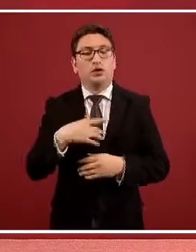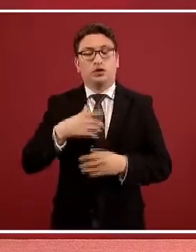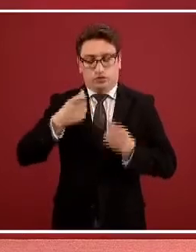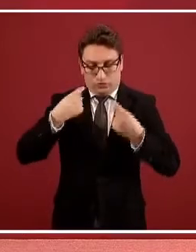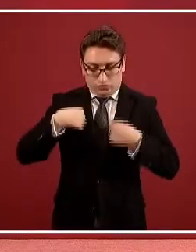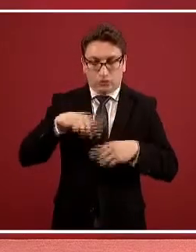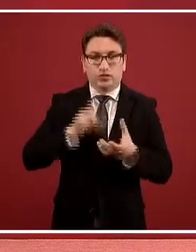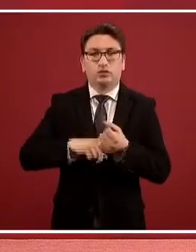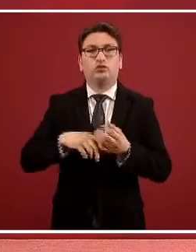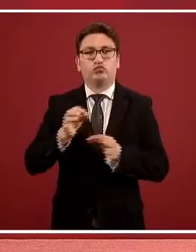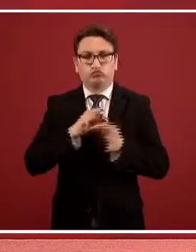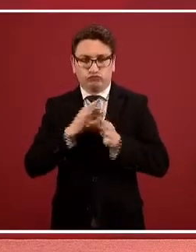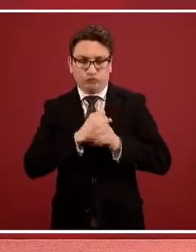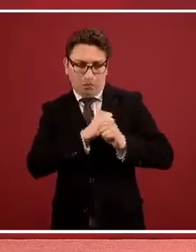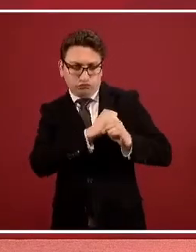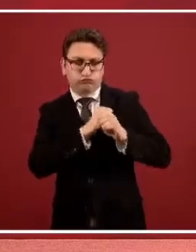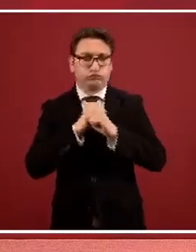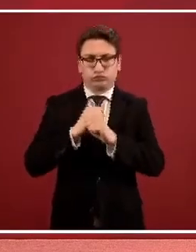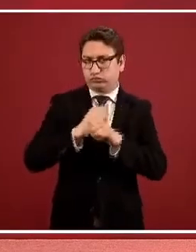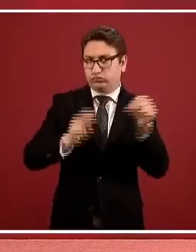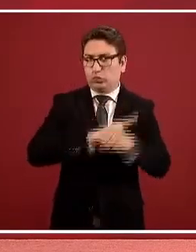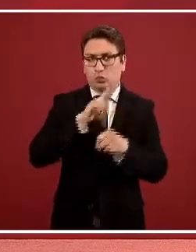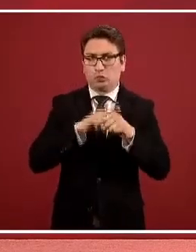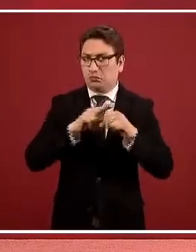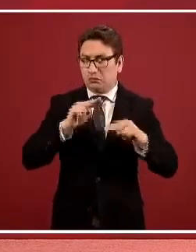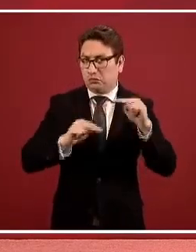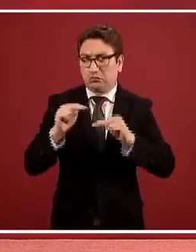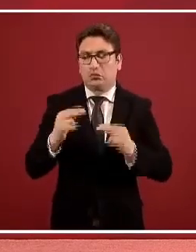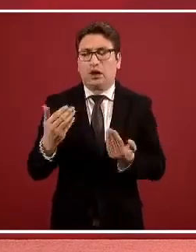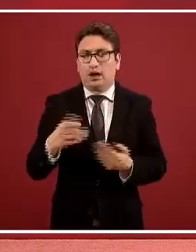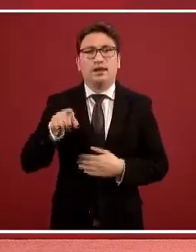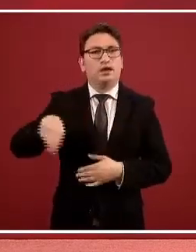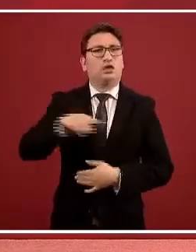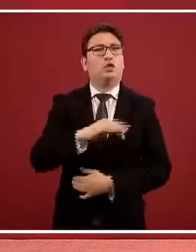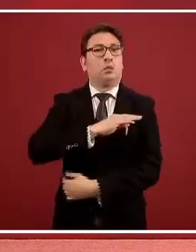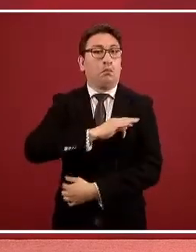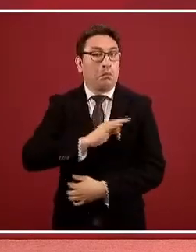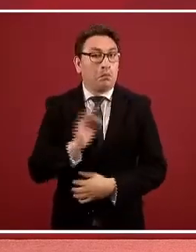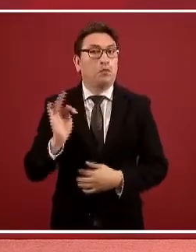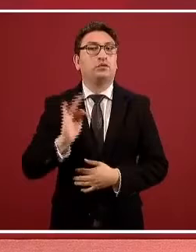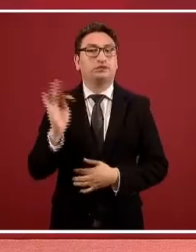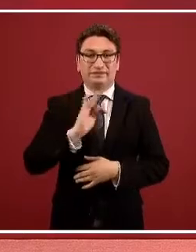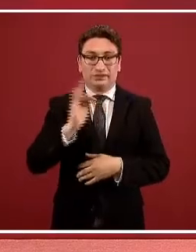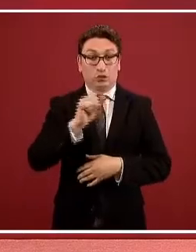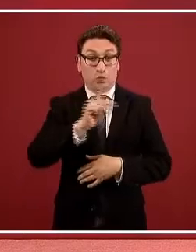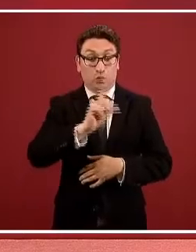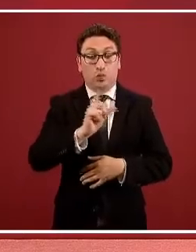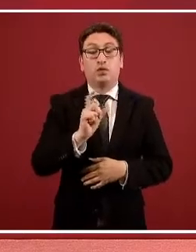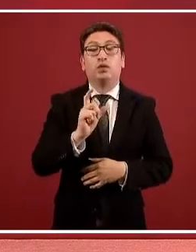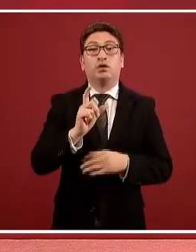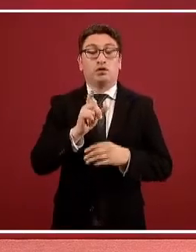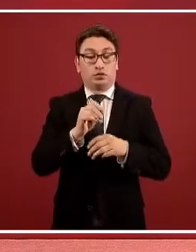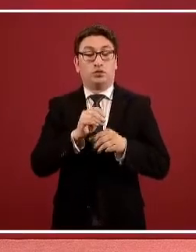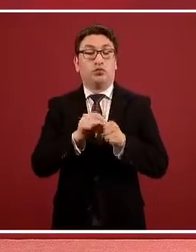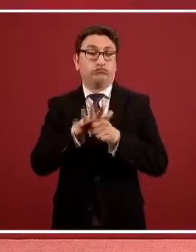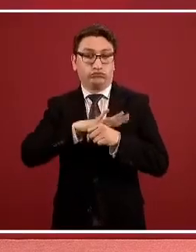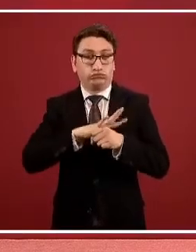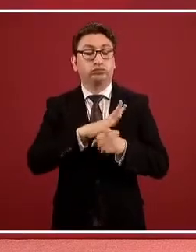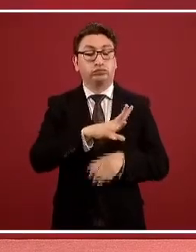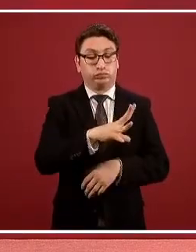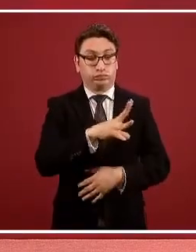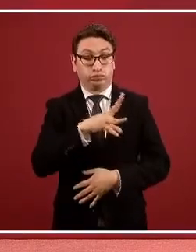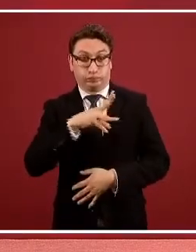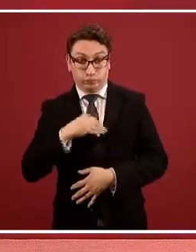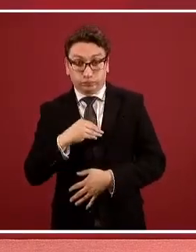sus defensas están dentro de lo normal, pueden tener un resultado al infectarse con el SARS coronavirus